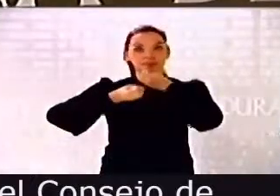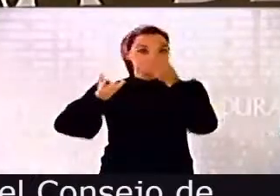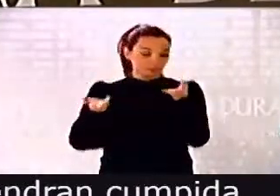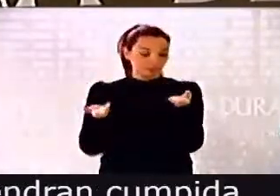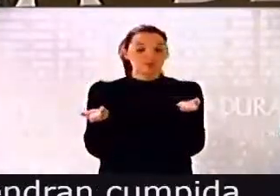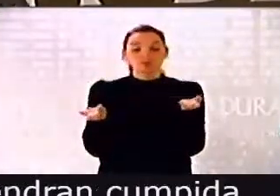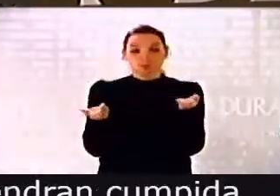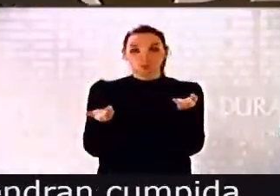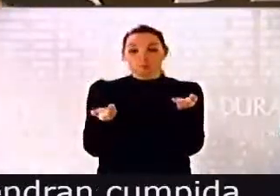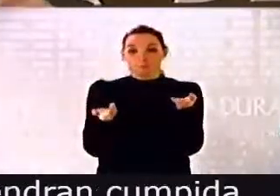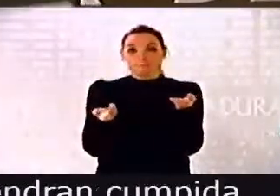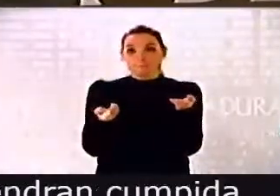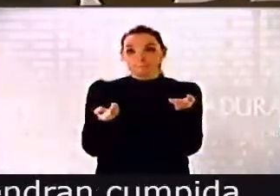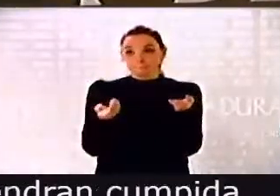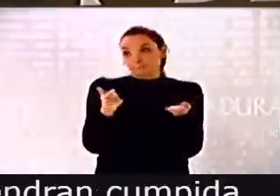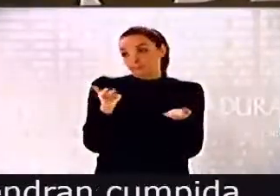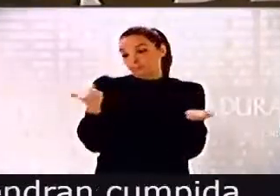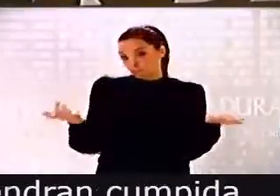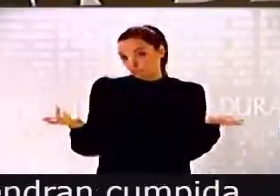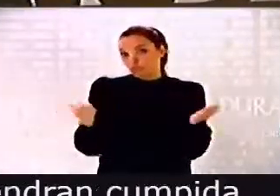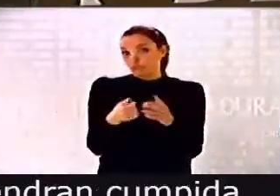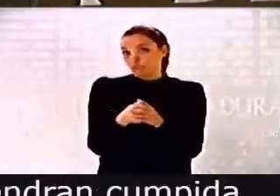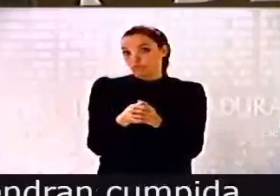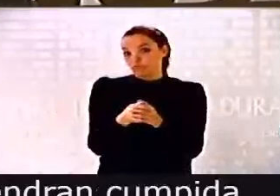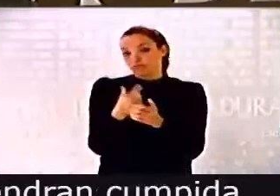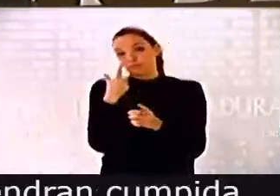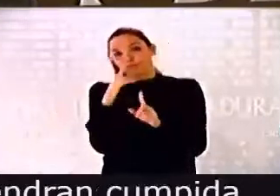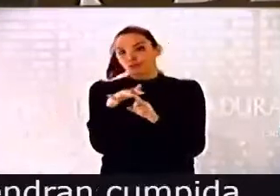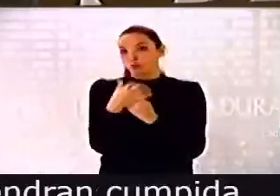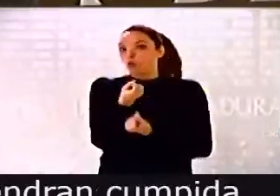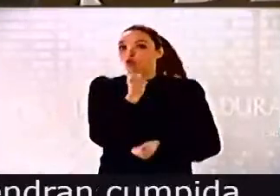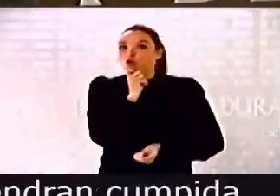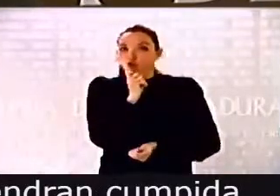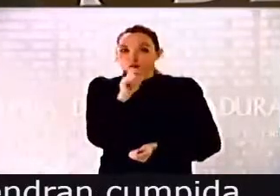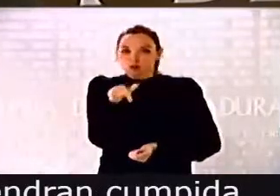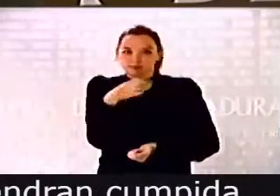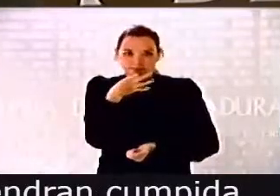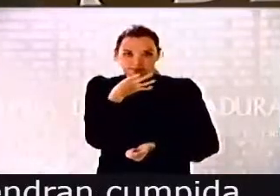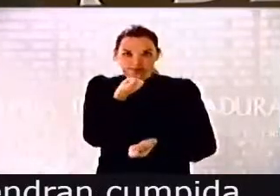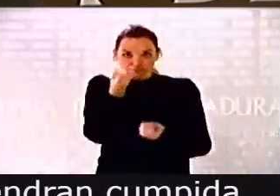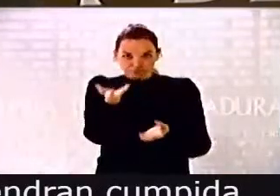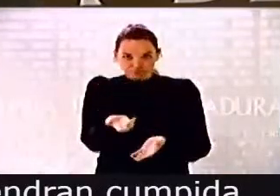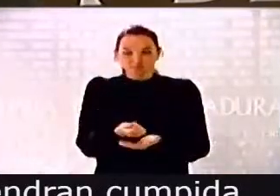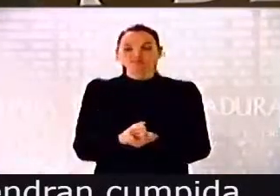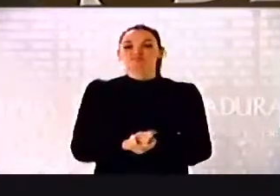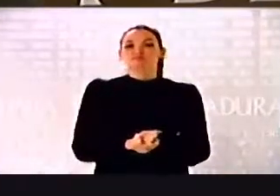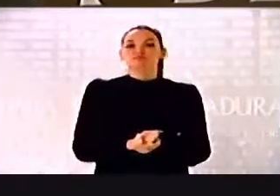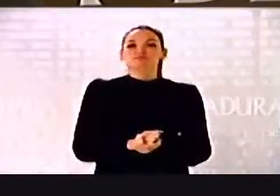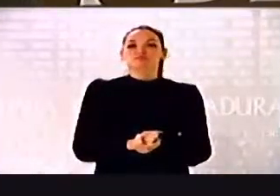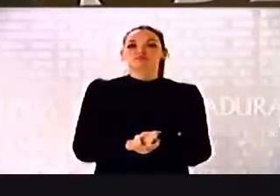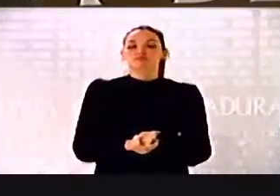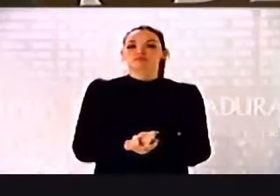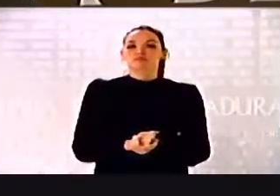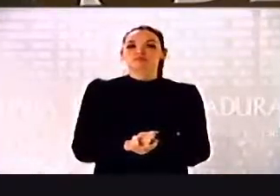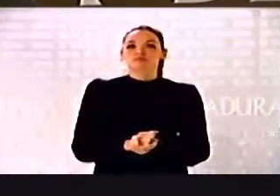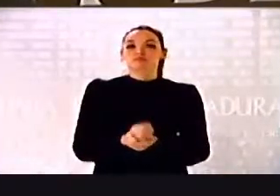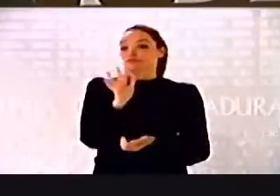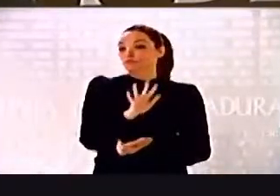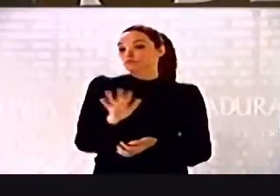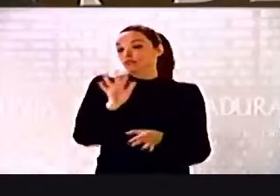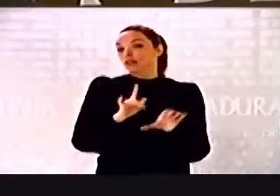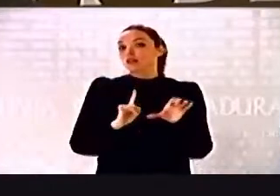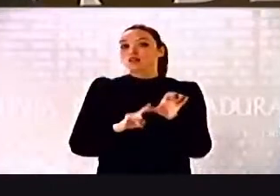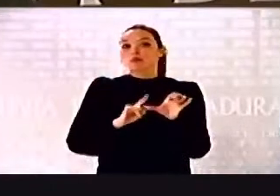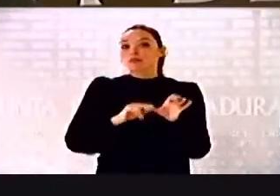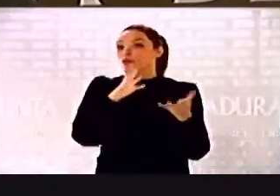nos depare la situación. En Extremadura estamos siguiendo en este momento